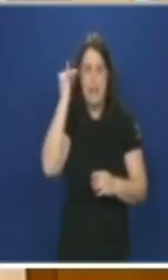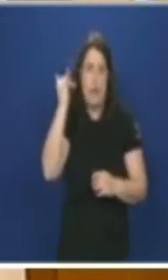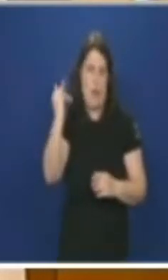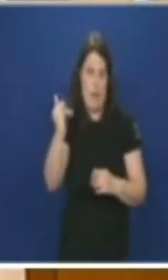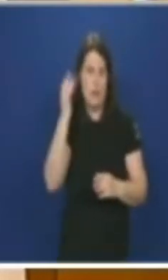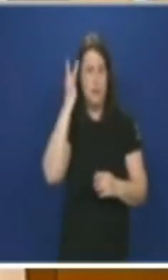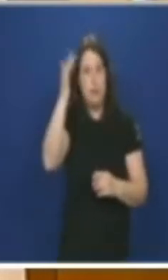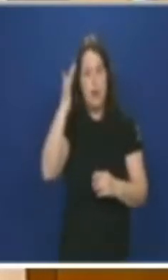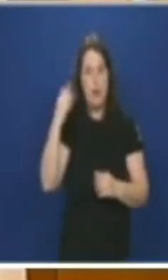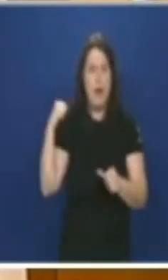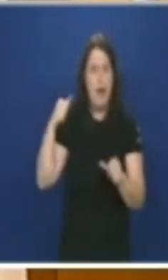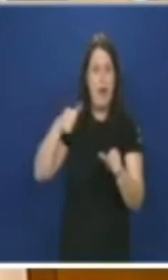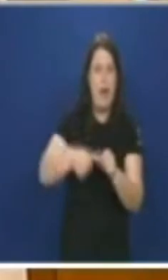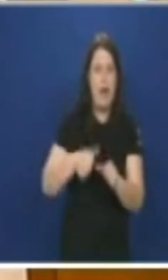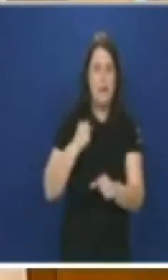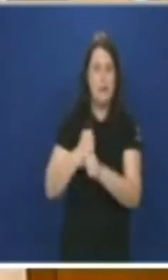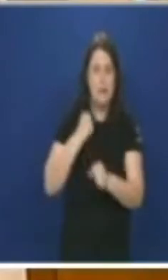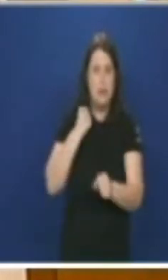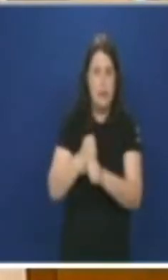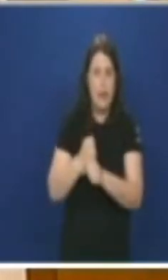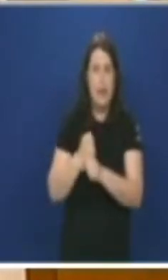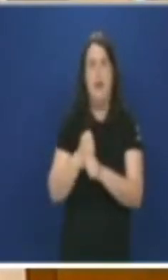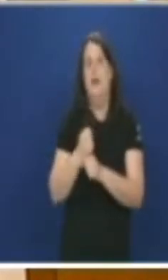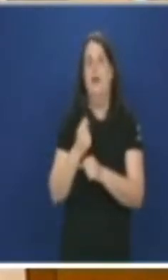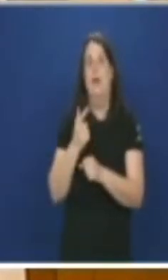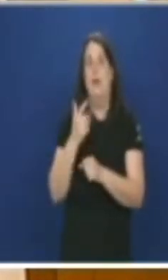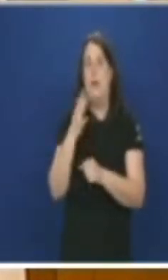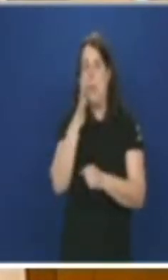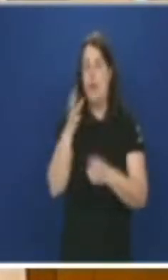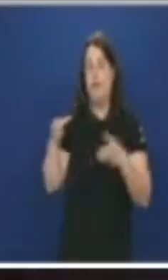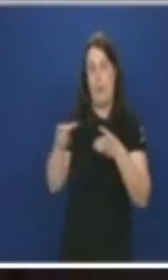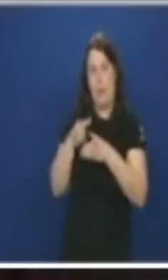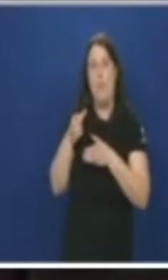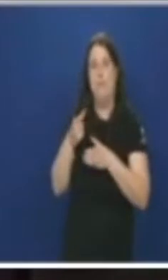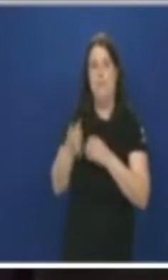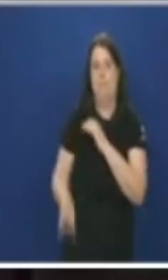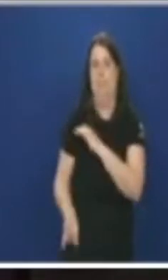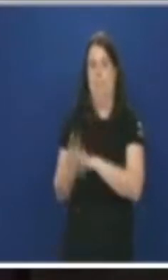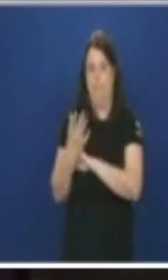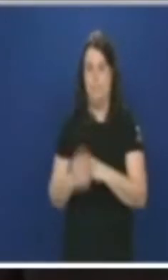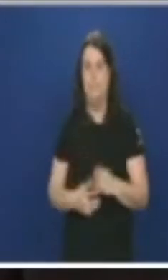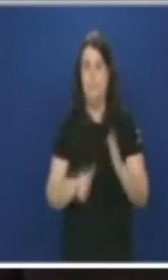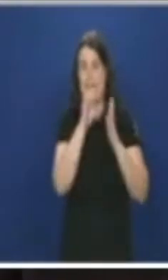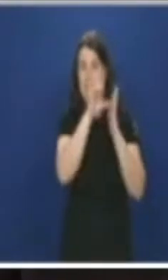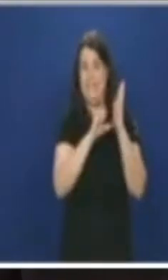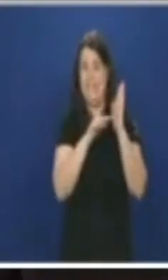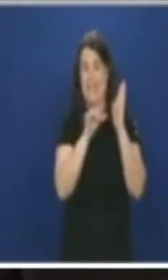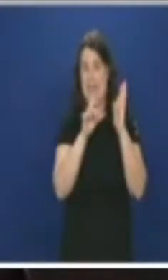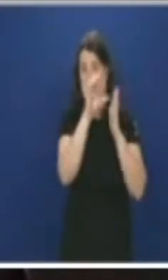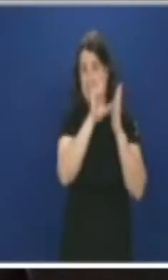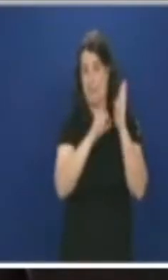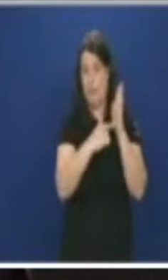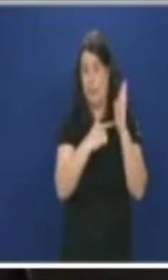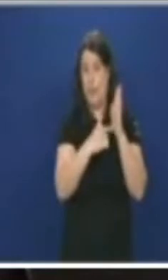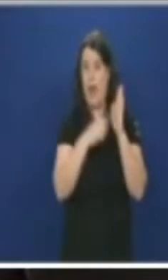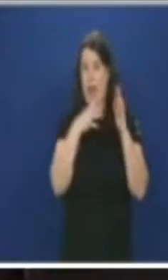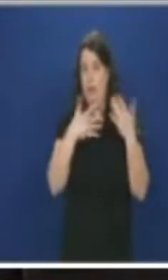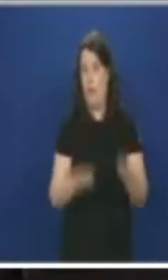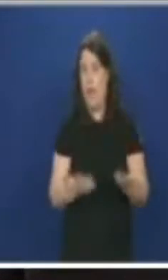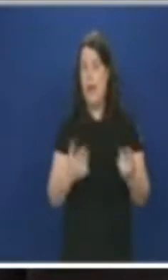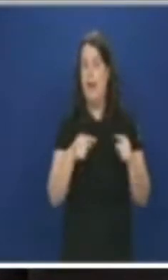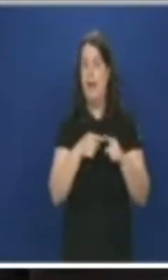por un soño traballado arreo, por un fato de precursores. O Estatuto que hoxe conmemoramos é unha